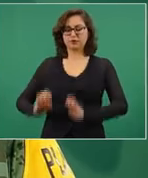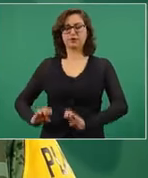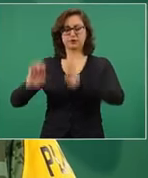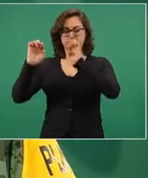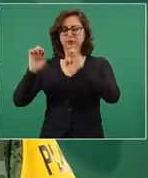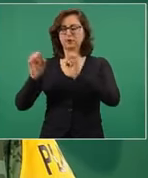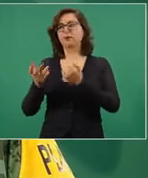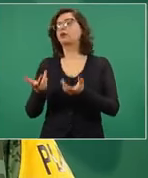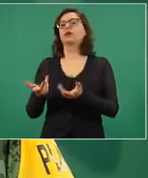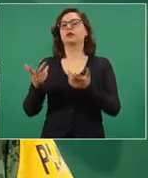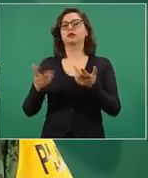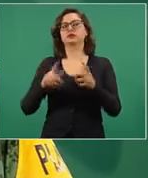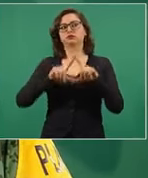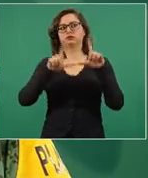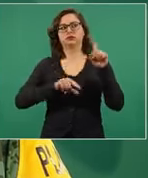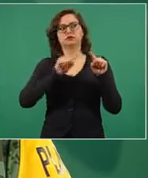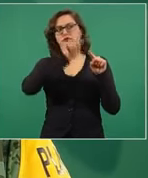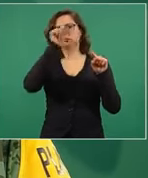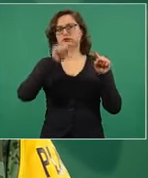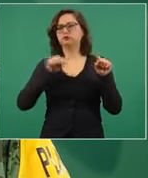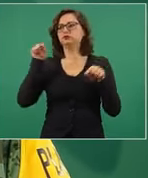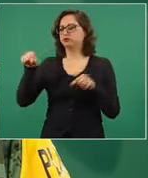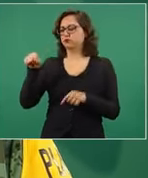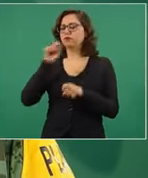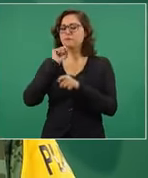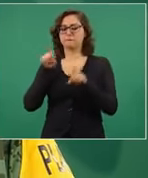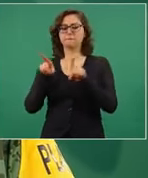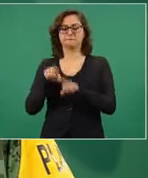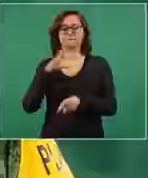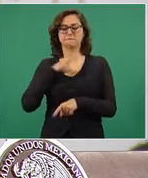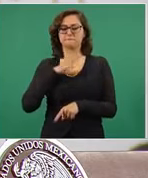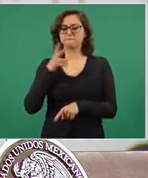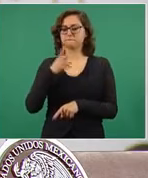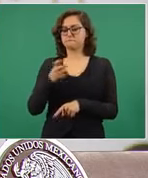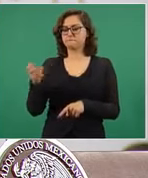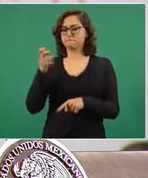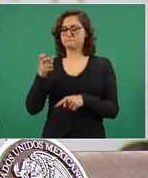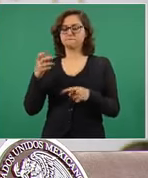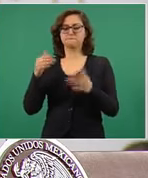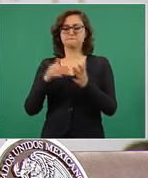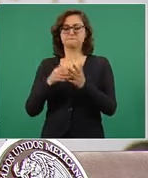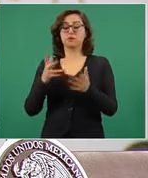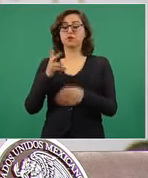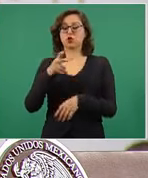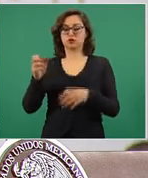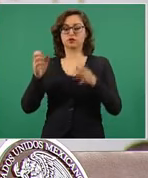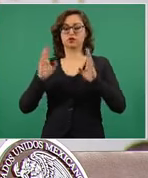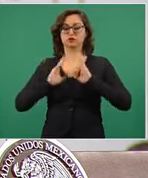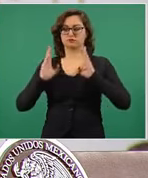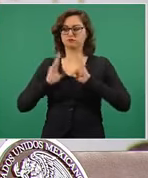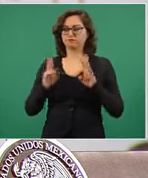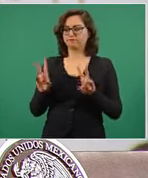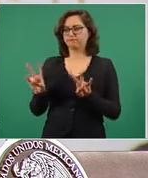otras partes de la República. Ahí está el comandante, ahí están las tropas pendientes de lo que pueda